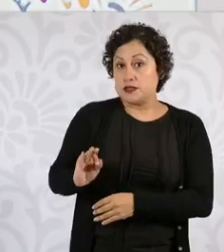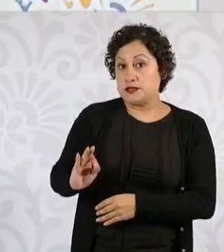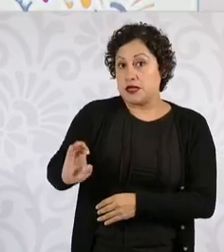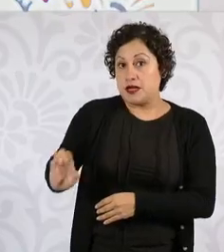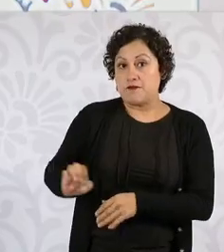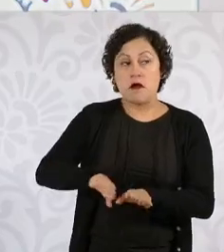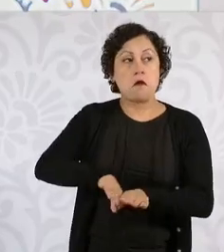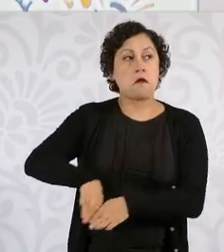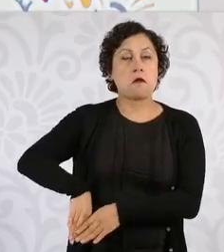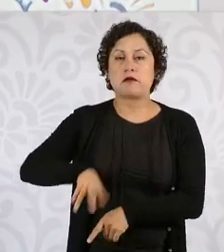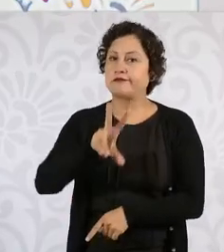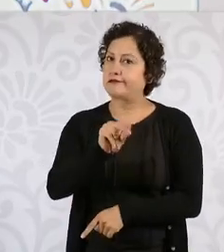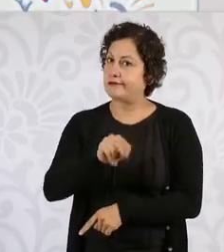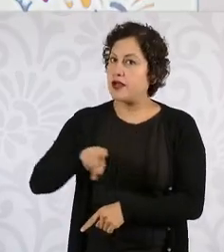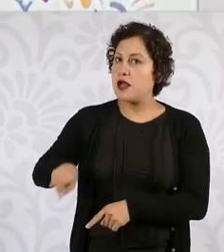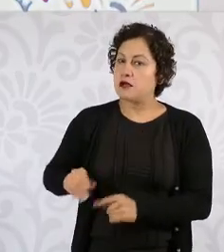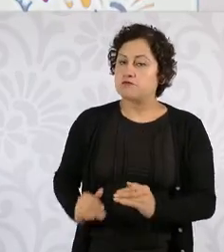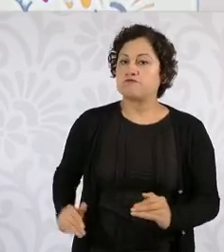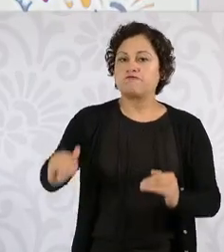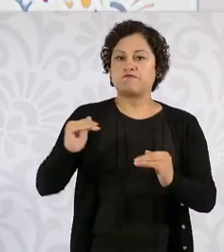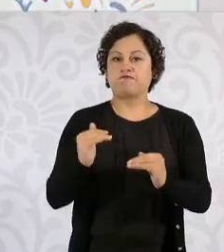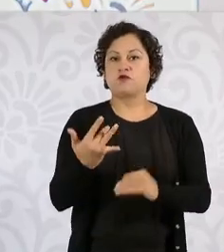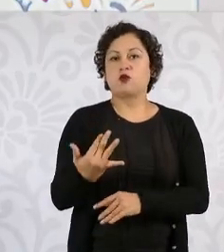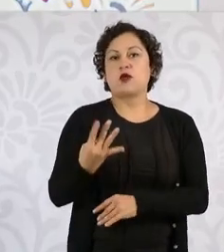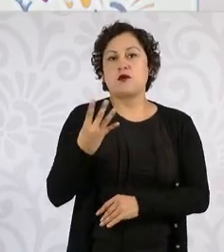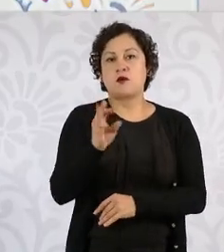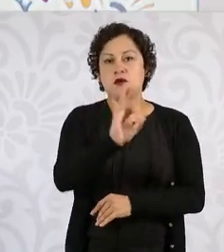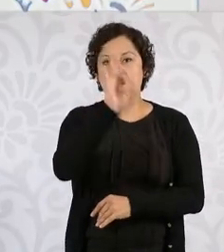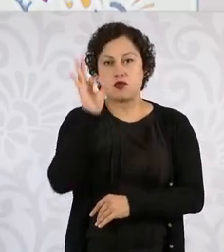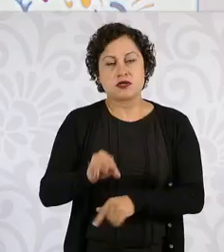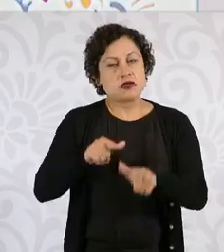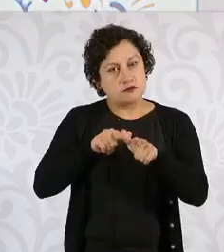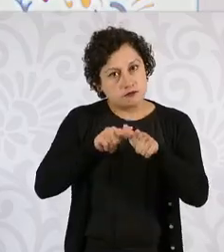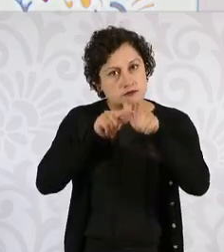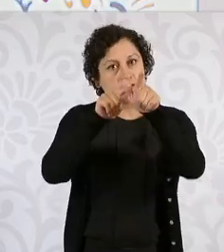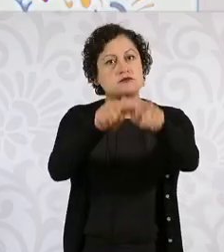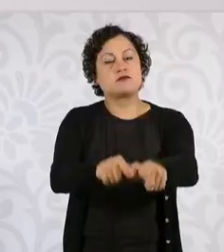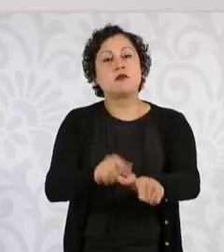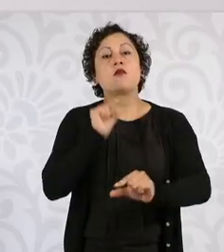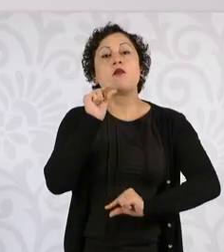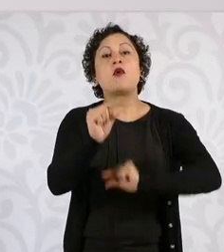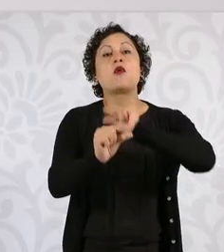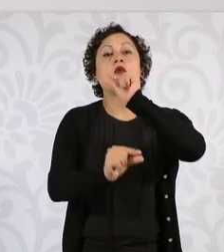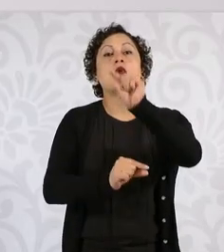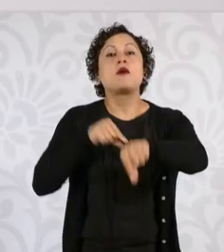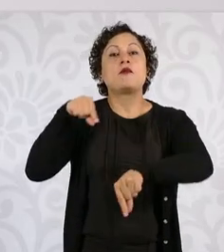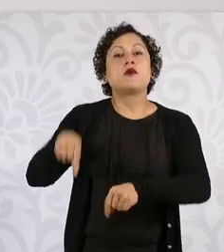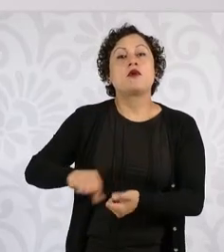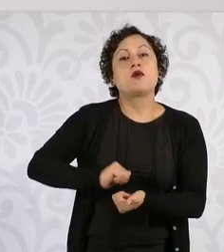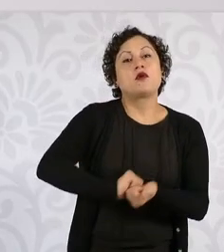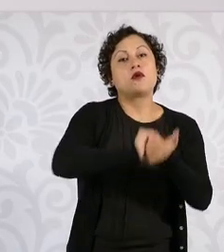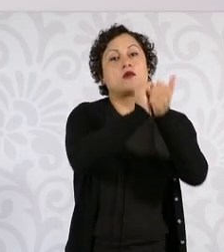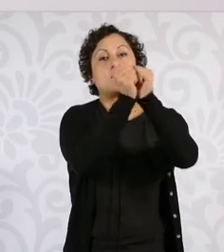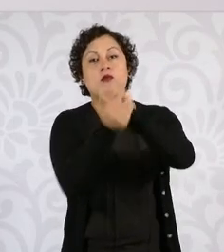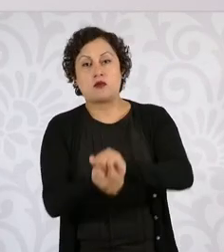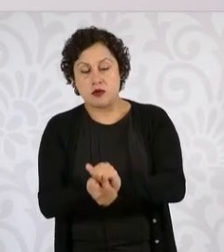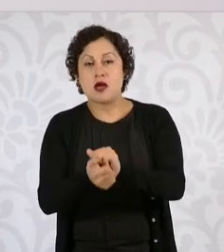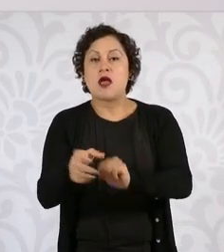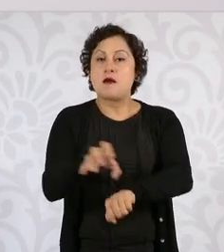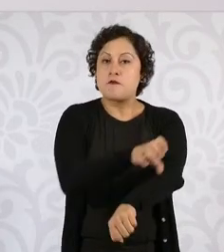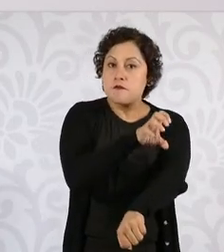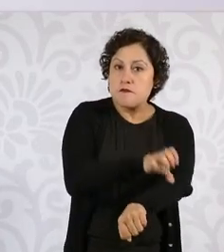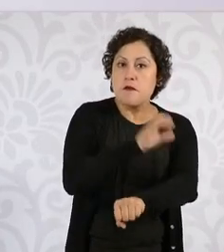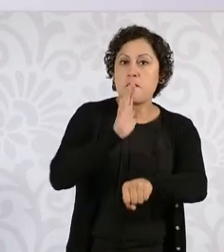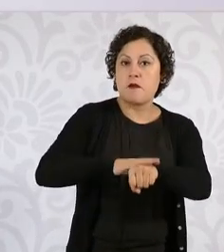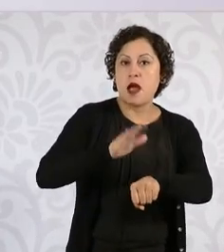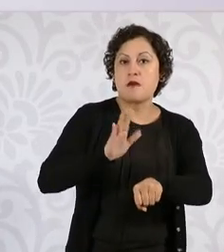del 54%, aumentando la cantidad de fuentes renovables de energía en un esquema de financiamiento